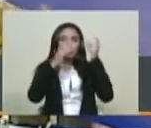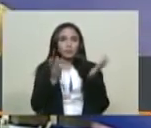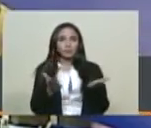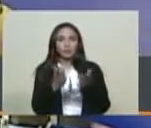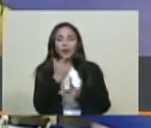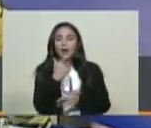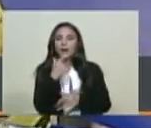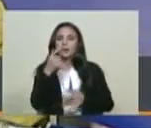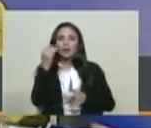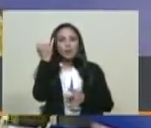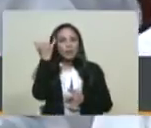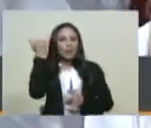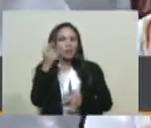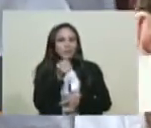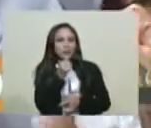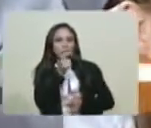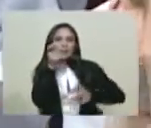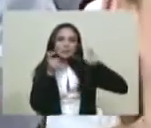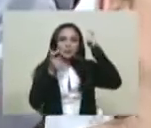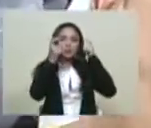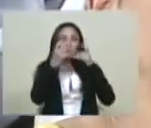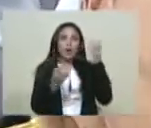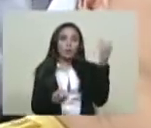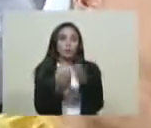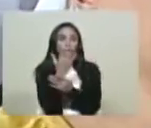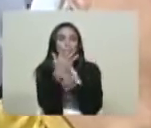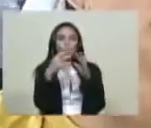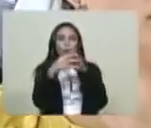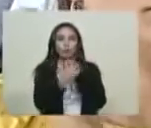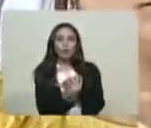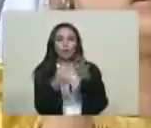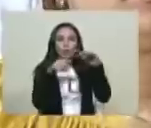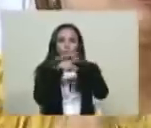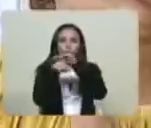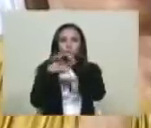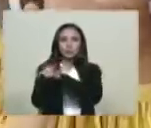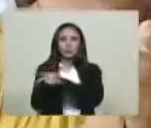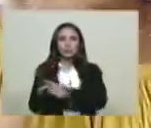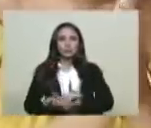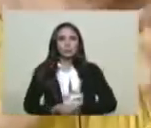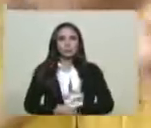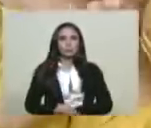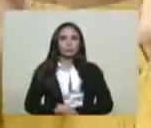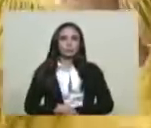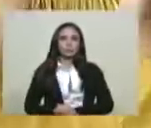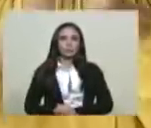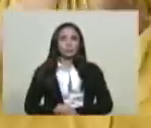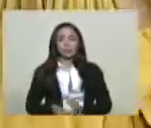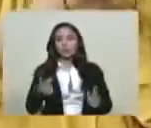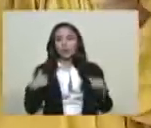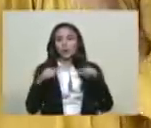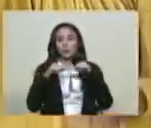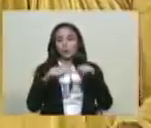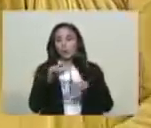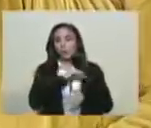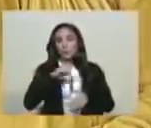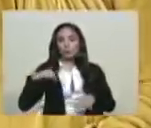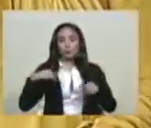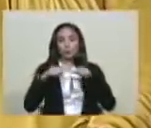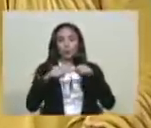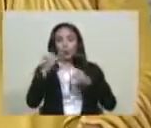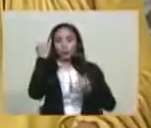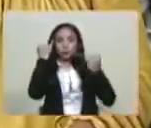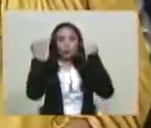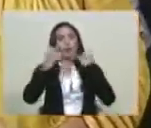Chávez Frías, el que fundó el sistema Barrio Adentro. Y nosotros tenemos que mantener la inversión. Por eso anuncio